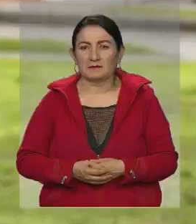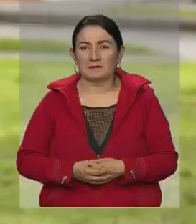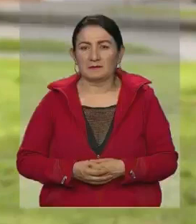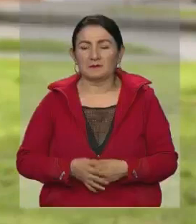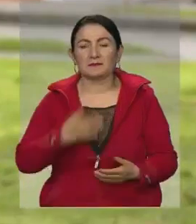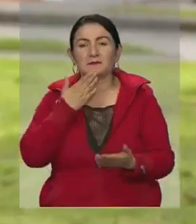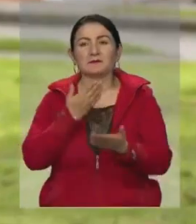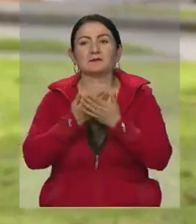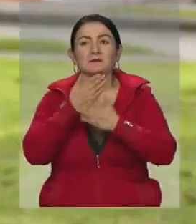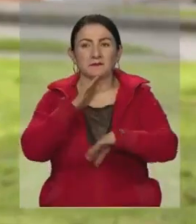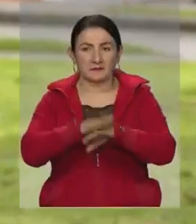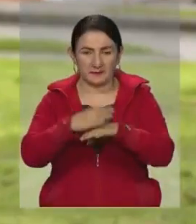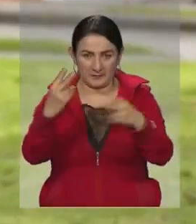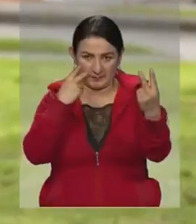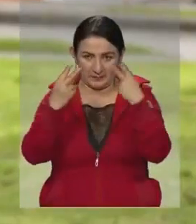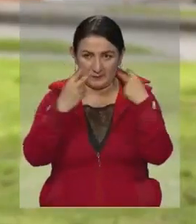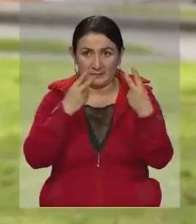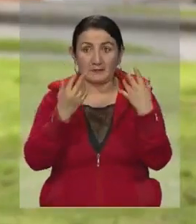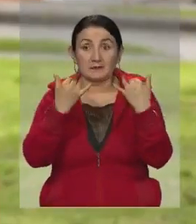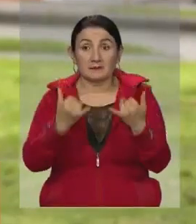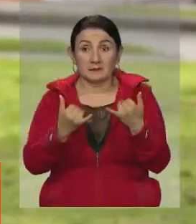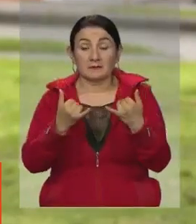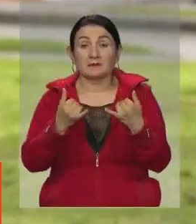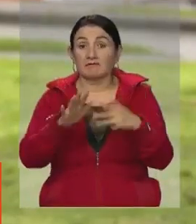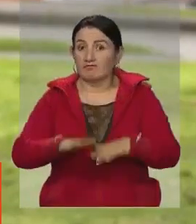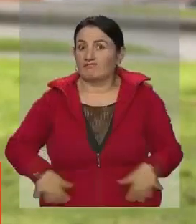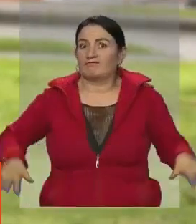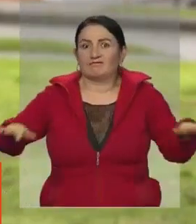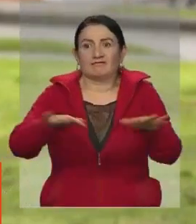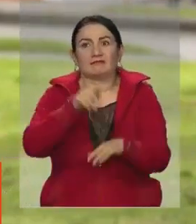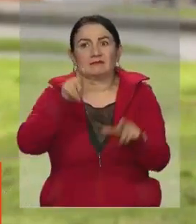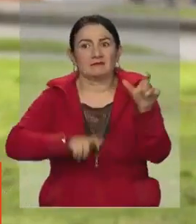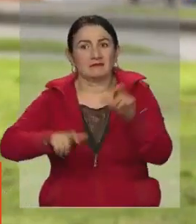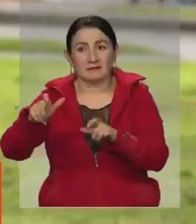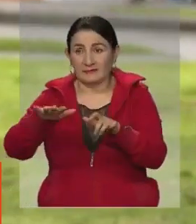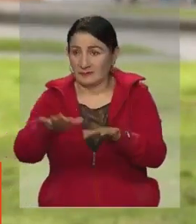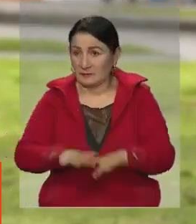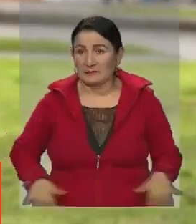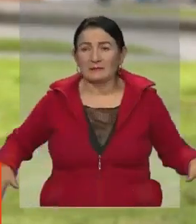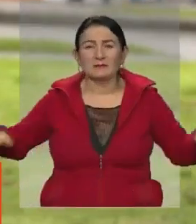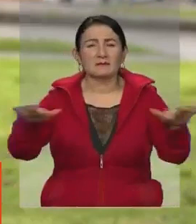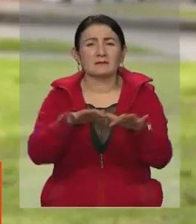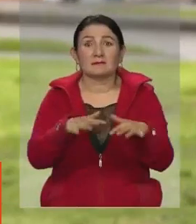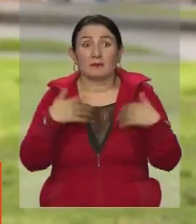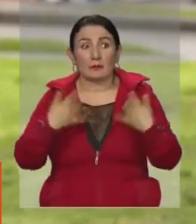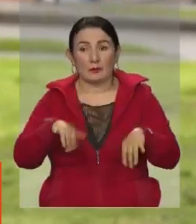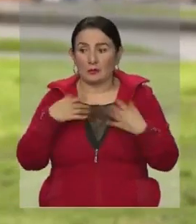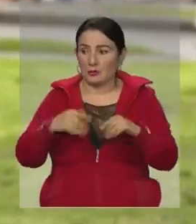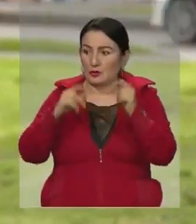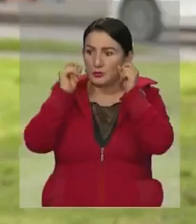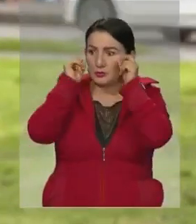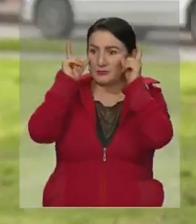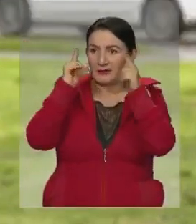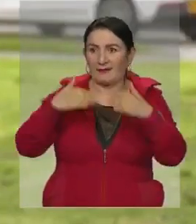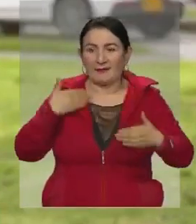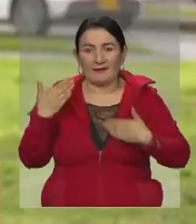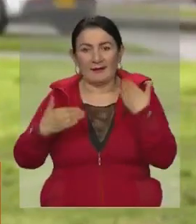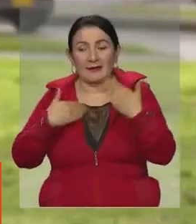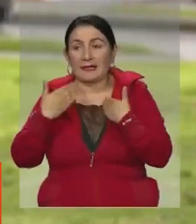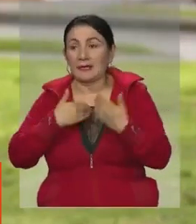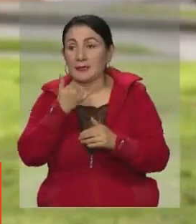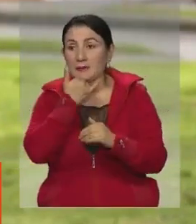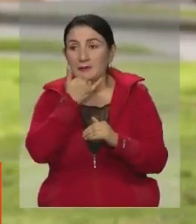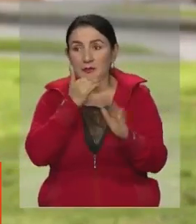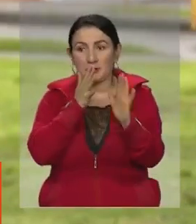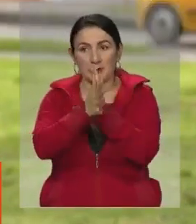Yamit y televidentes, muy buenas tardes. Pues la reacción de los vecinos de ese sector fue de sorpresa y alegría. Y quiero contarles